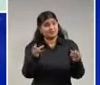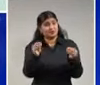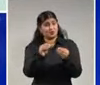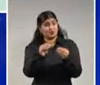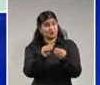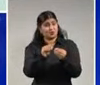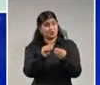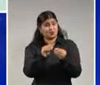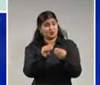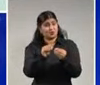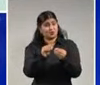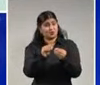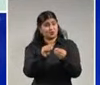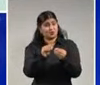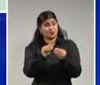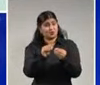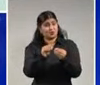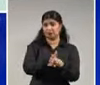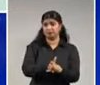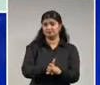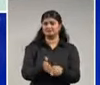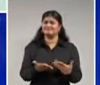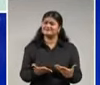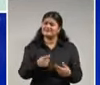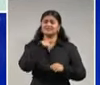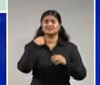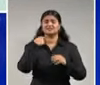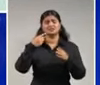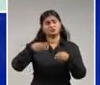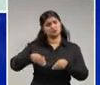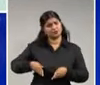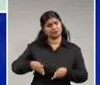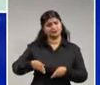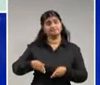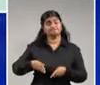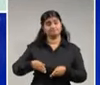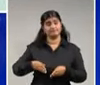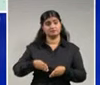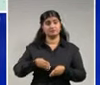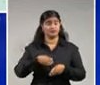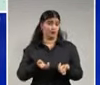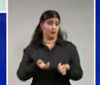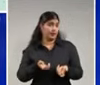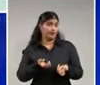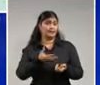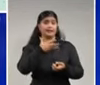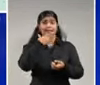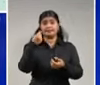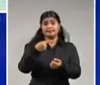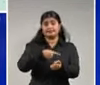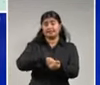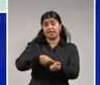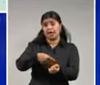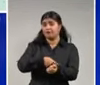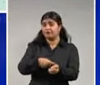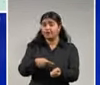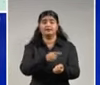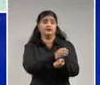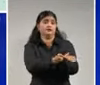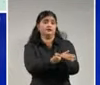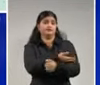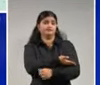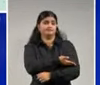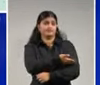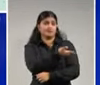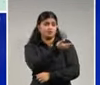evolución tórpida de la enfermedad. Padecía de hipertensión arterial, diabetes mellitus, una